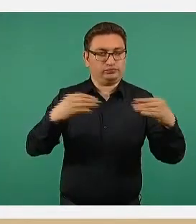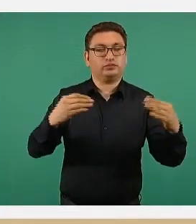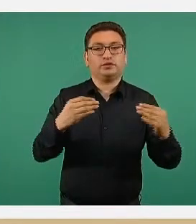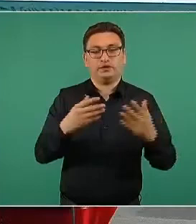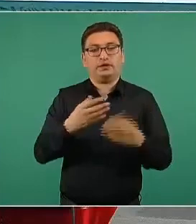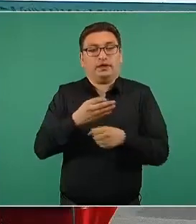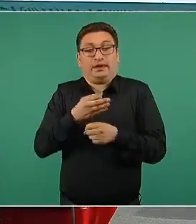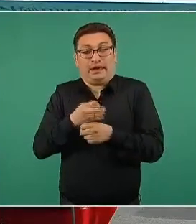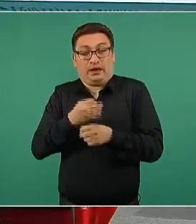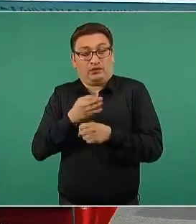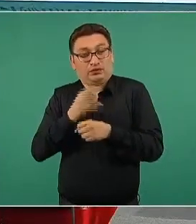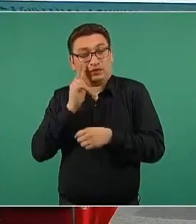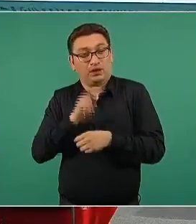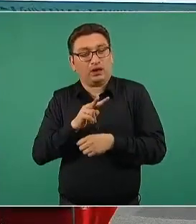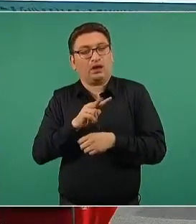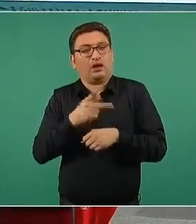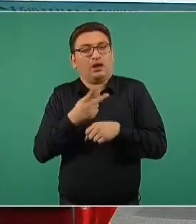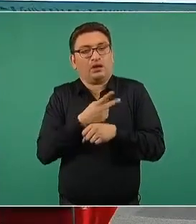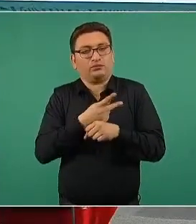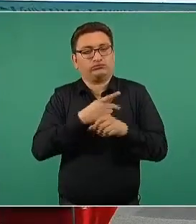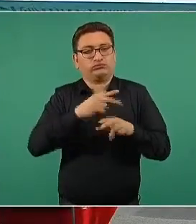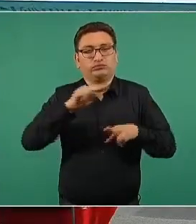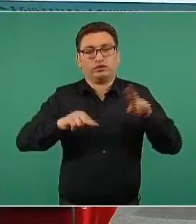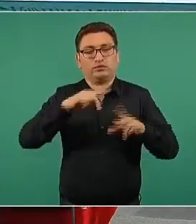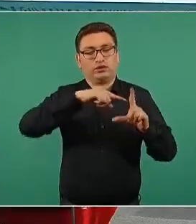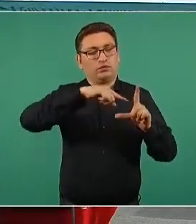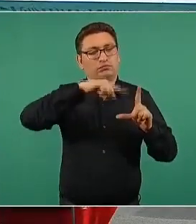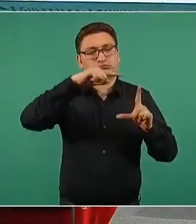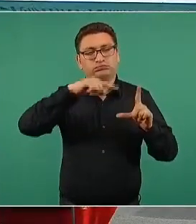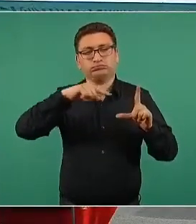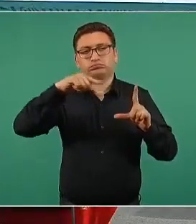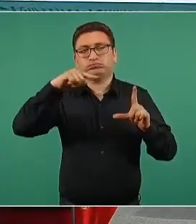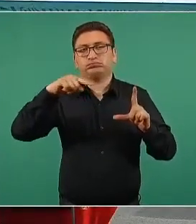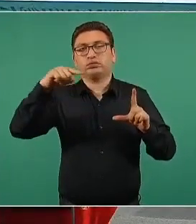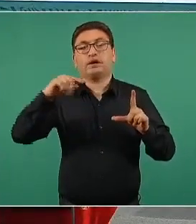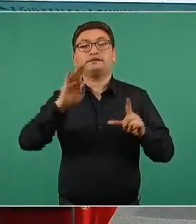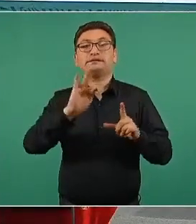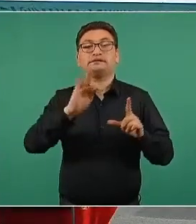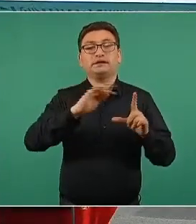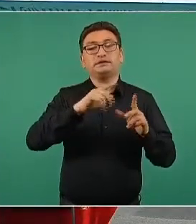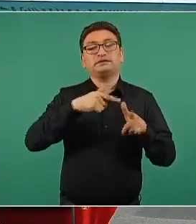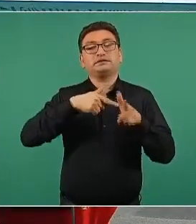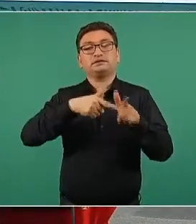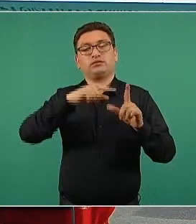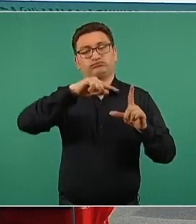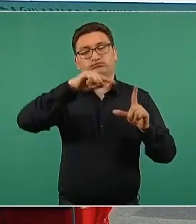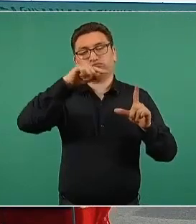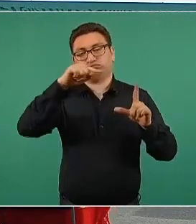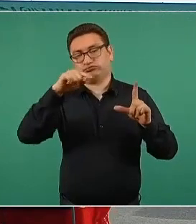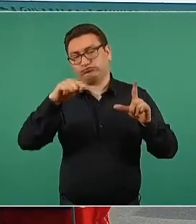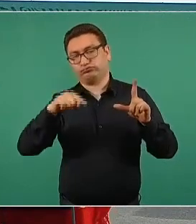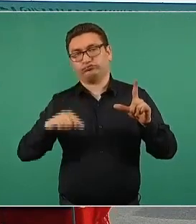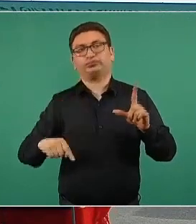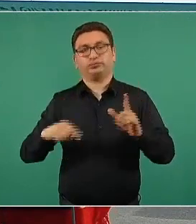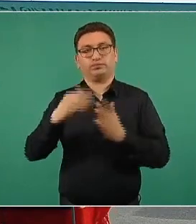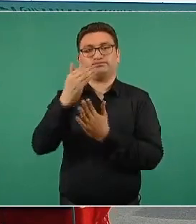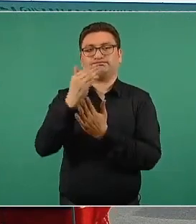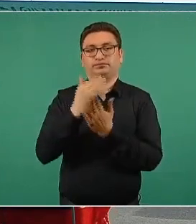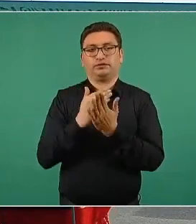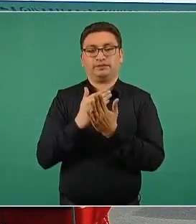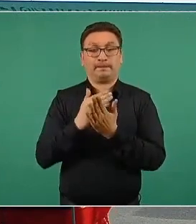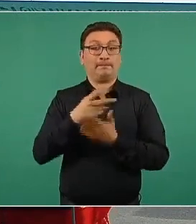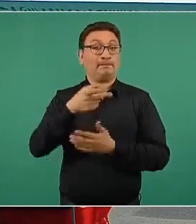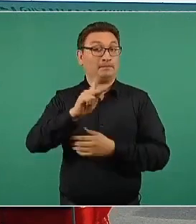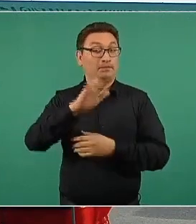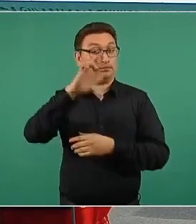pues visualizamos que la tendencia posiblemente permanecerá a manera descendente. Sin embargo, recuerden que